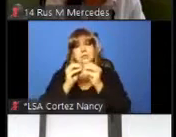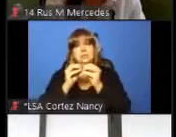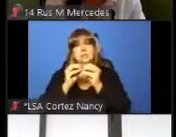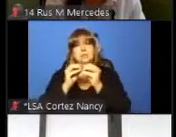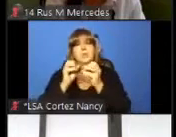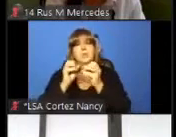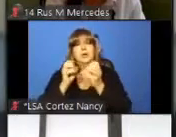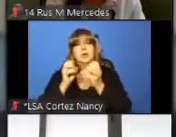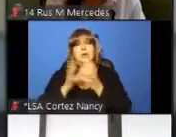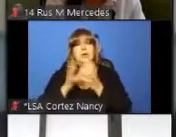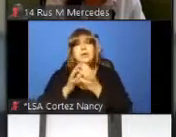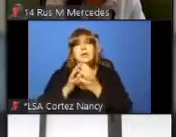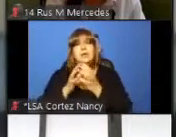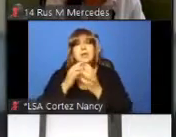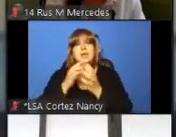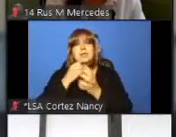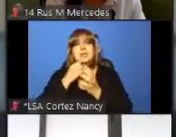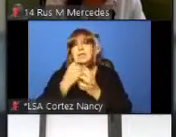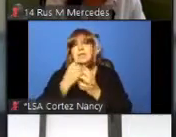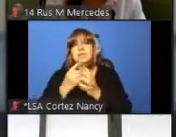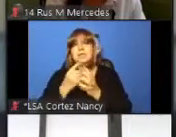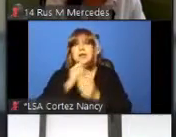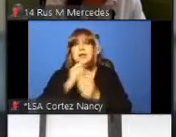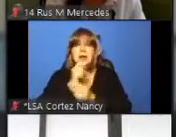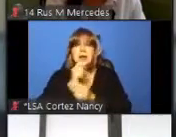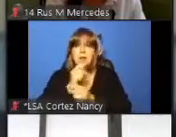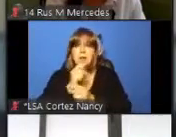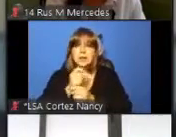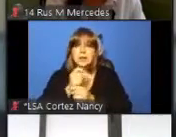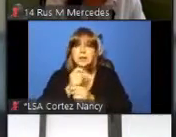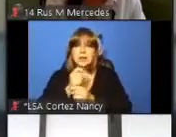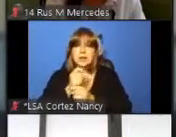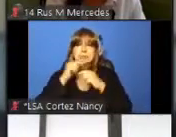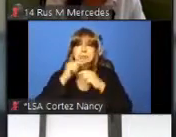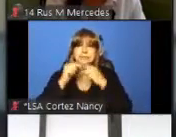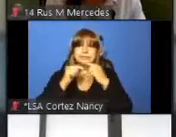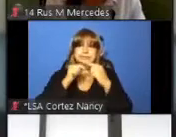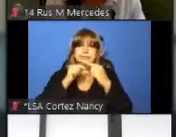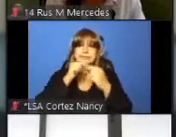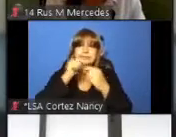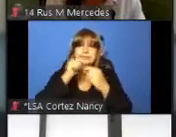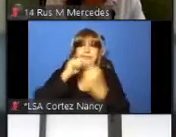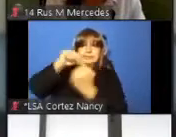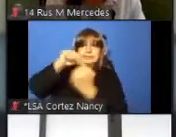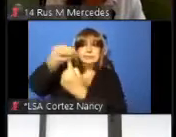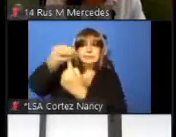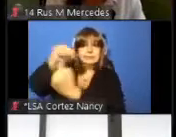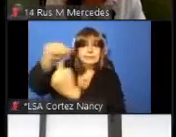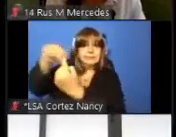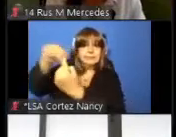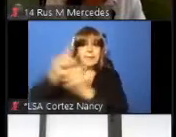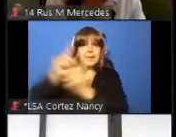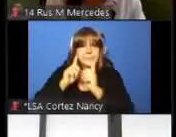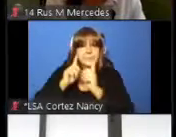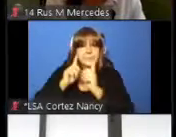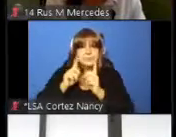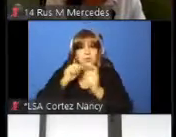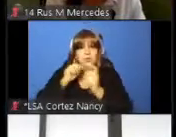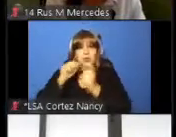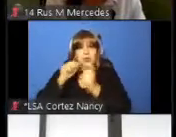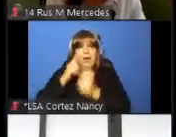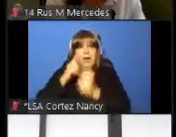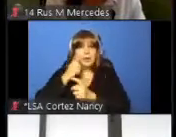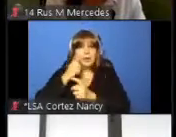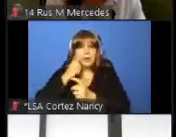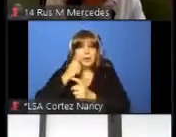se dicen inocente mente en la prensa se reproducen en las instituciones estatales se reproducen en la fiscalidad